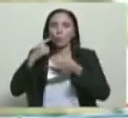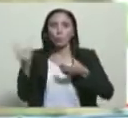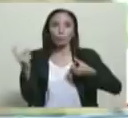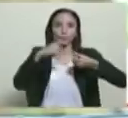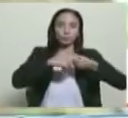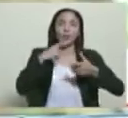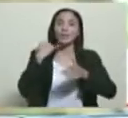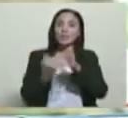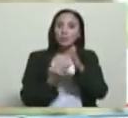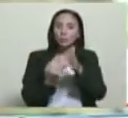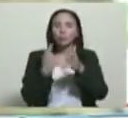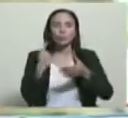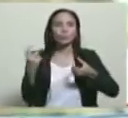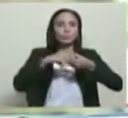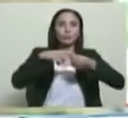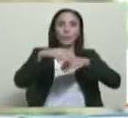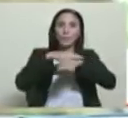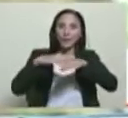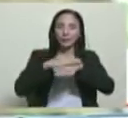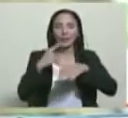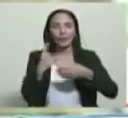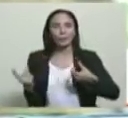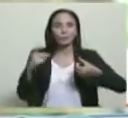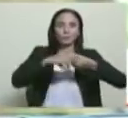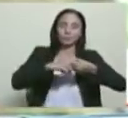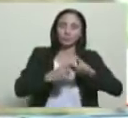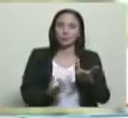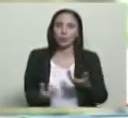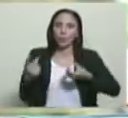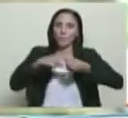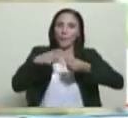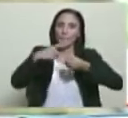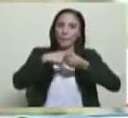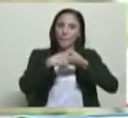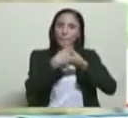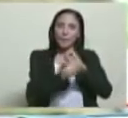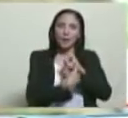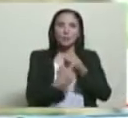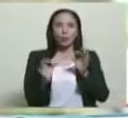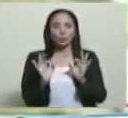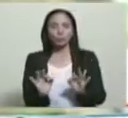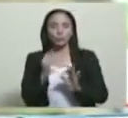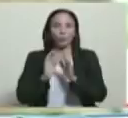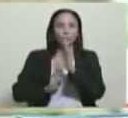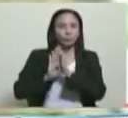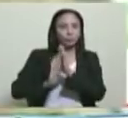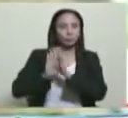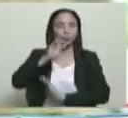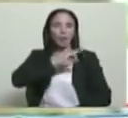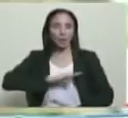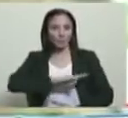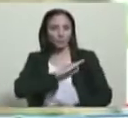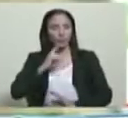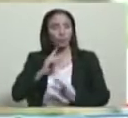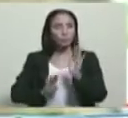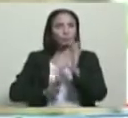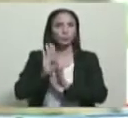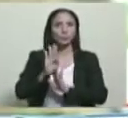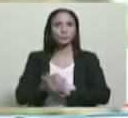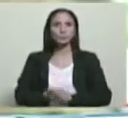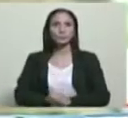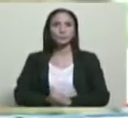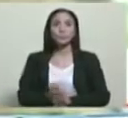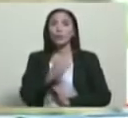otras instituciones, ministerios y sus entes adscritos para seguir fortaleciendo, robusteciendo la gran misión chamba juvenil. Una de las